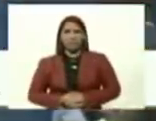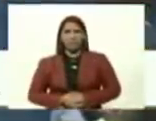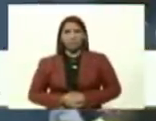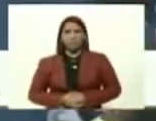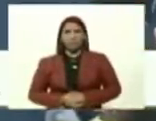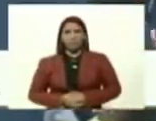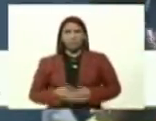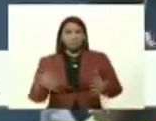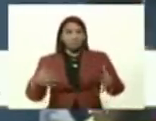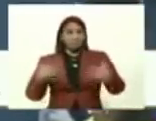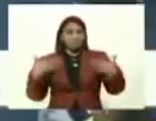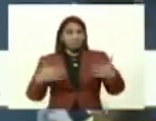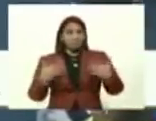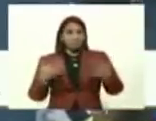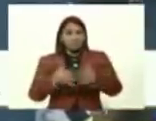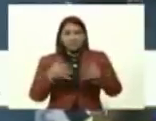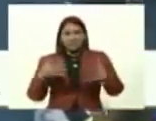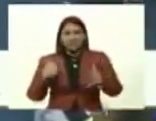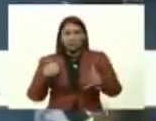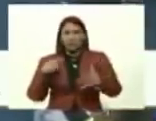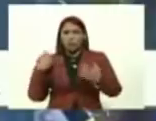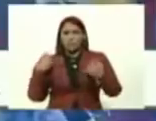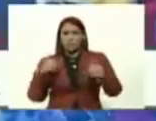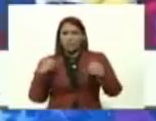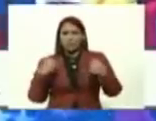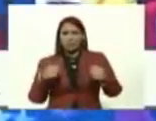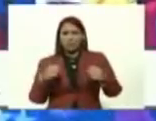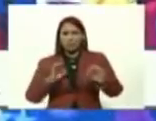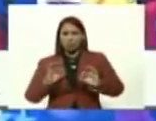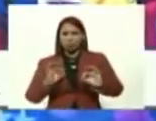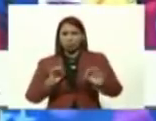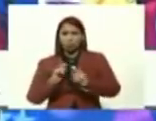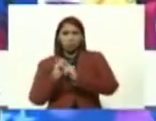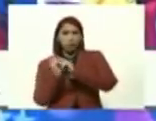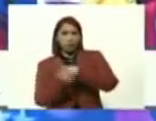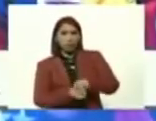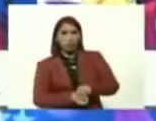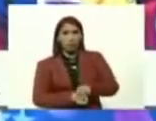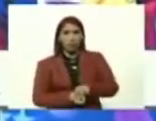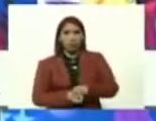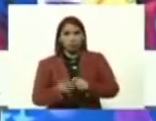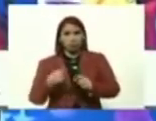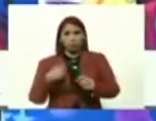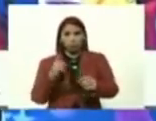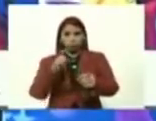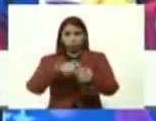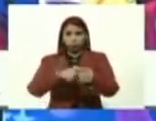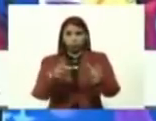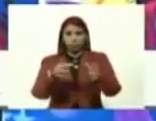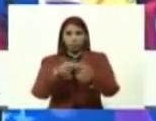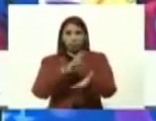Es una emoción muy grande. Yo practiqué béisbol, Yulimar, y llegué a una selección nacional.